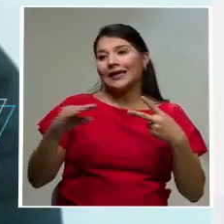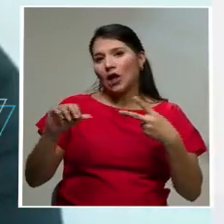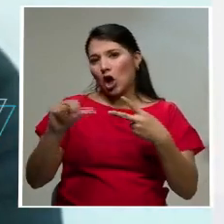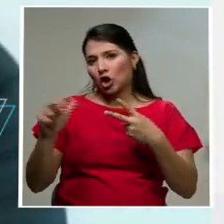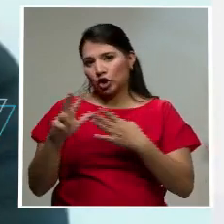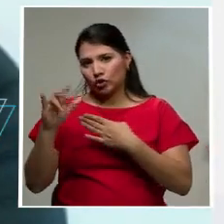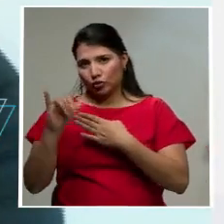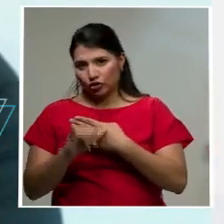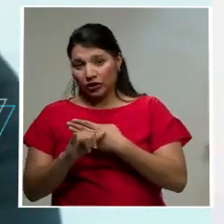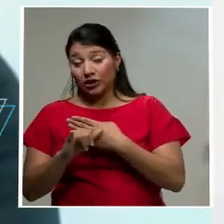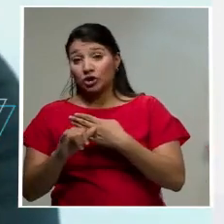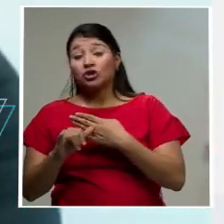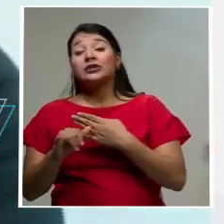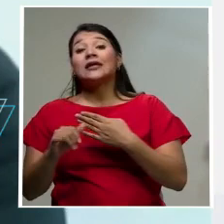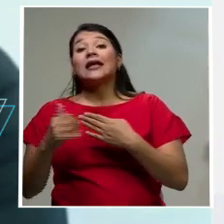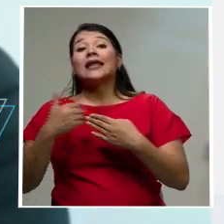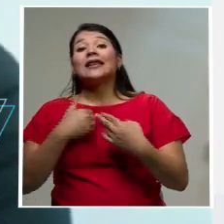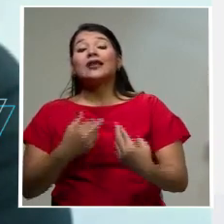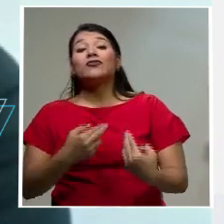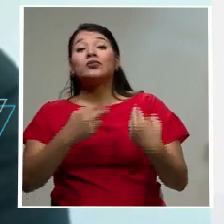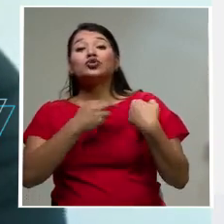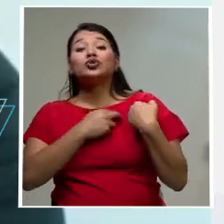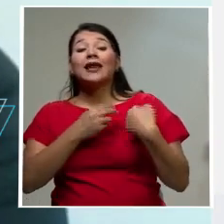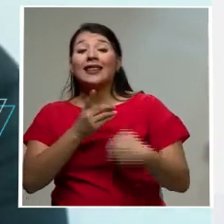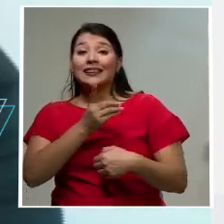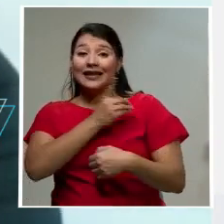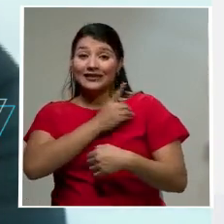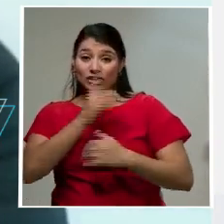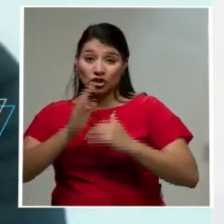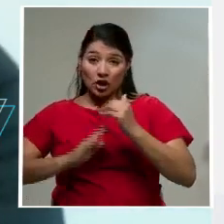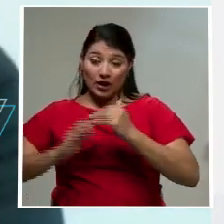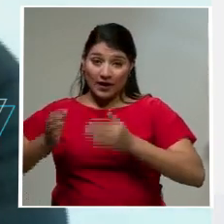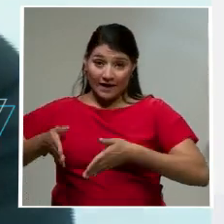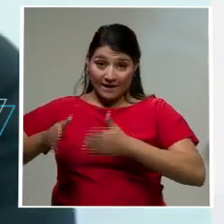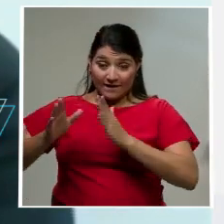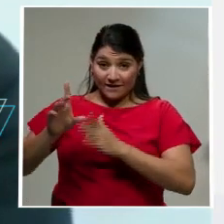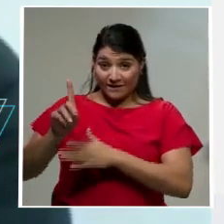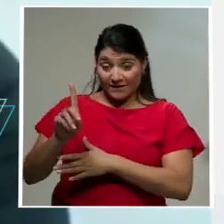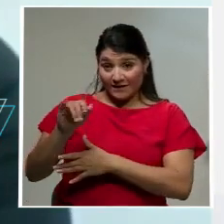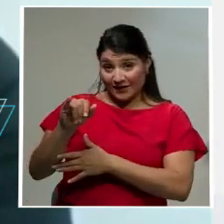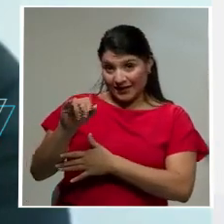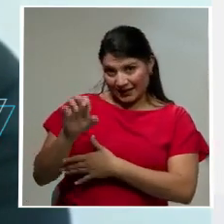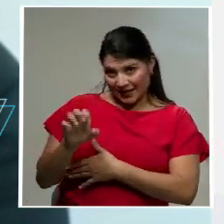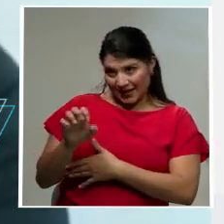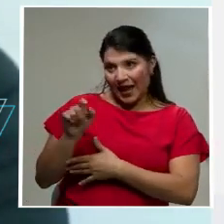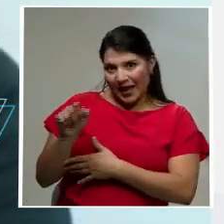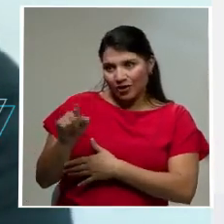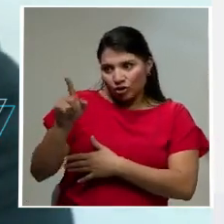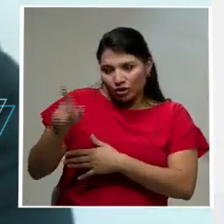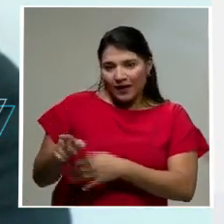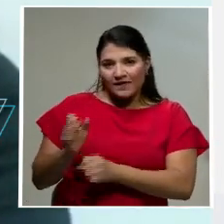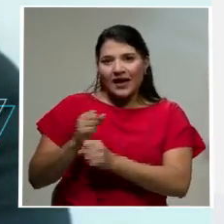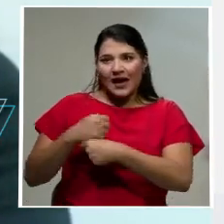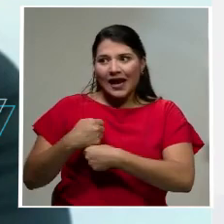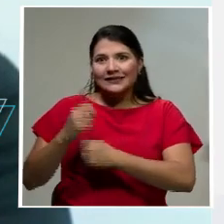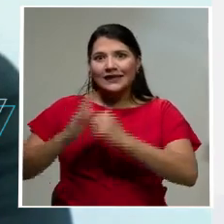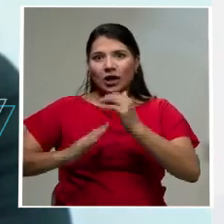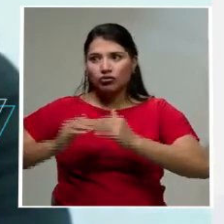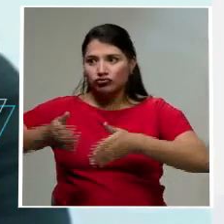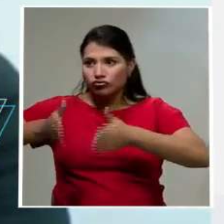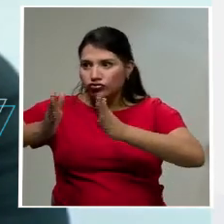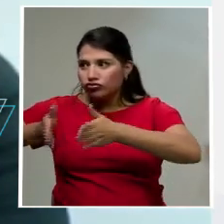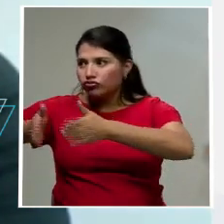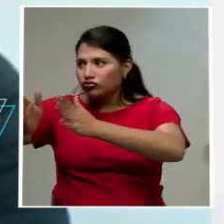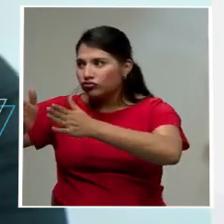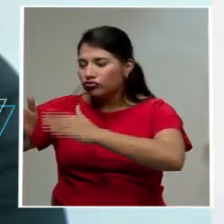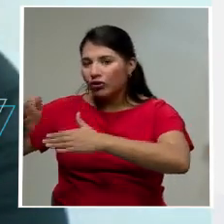la Dirección de Infraestructura Educativa por parte del MEP, que es la que debería estar construyendo centros educativos a lo largo y ancho del